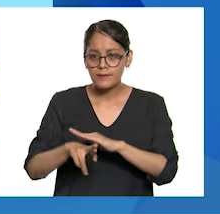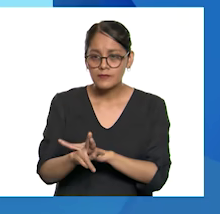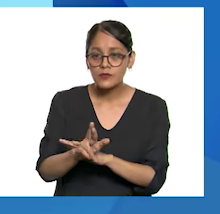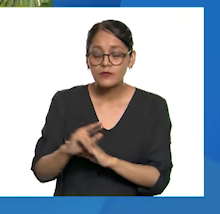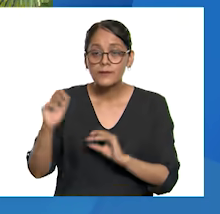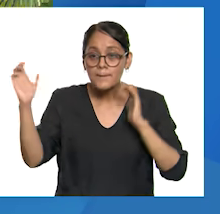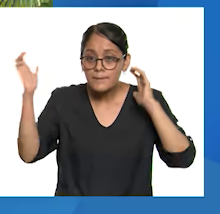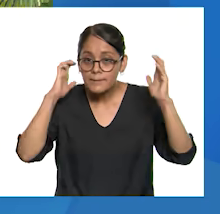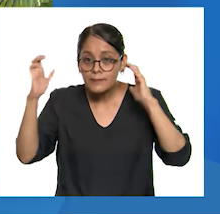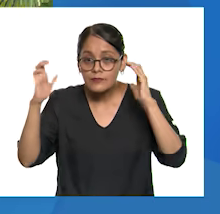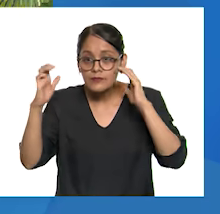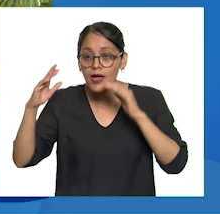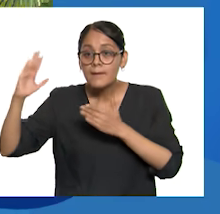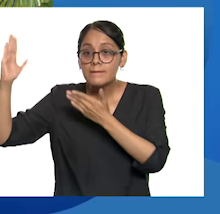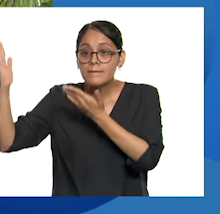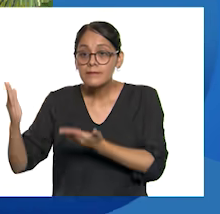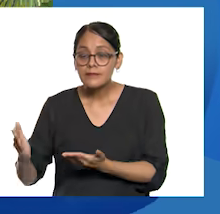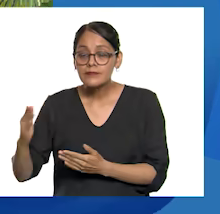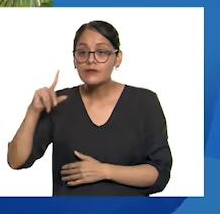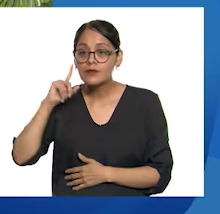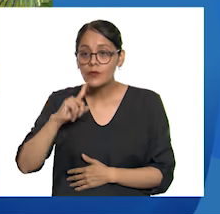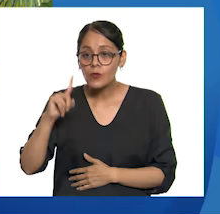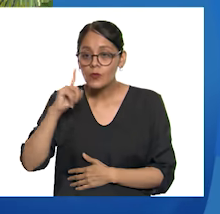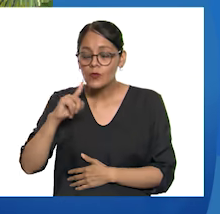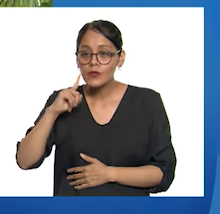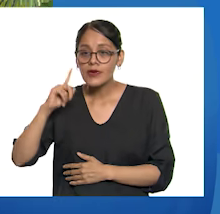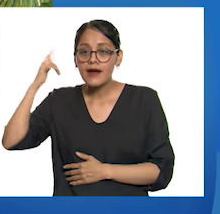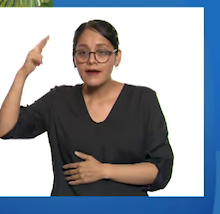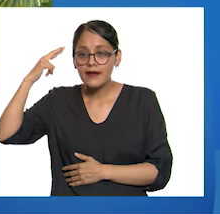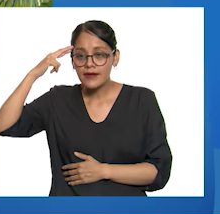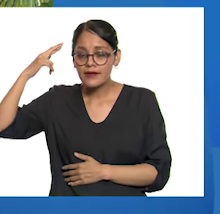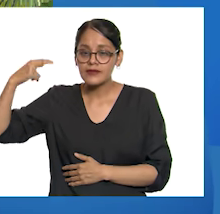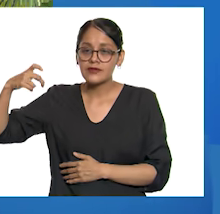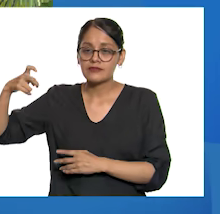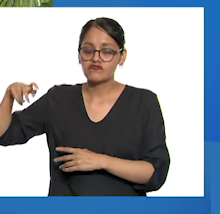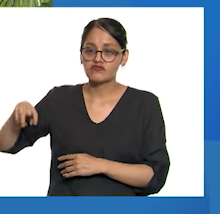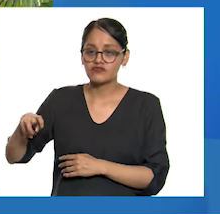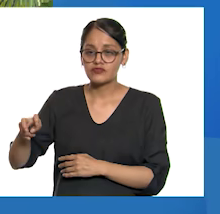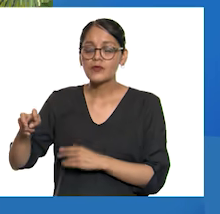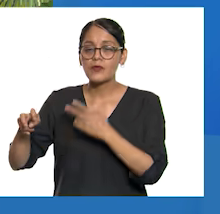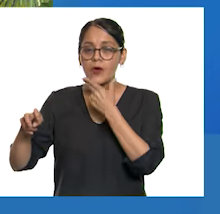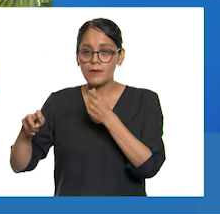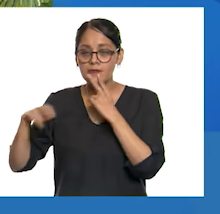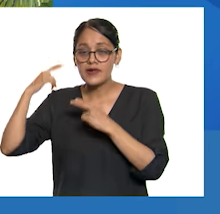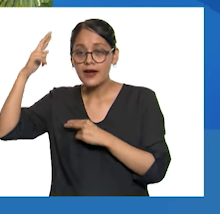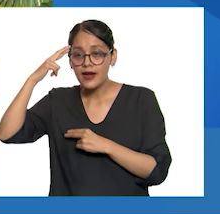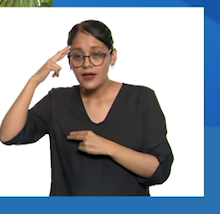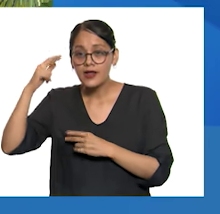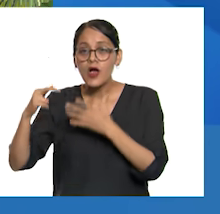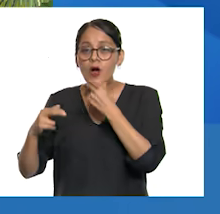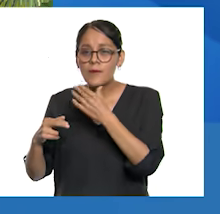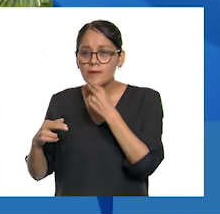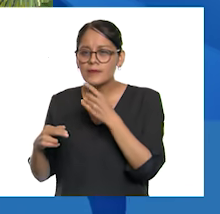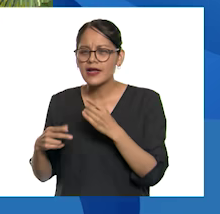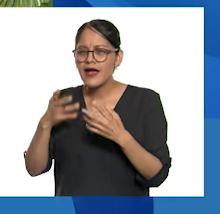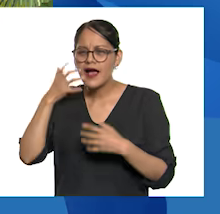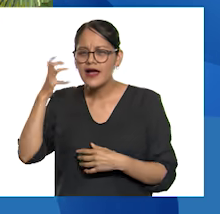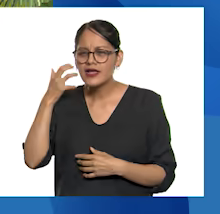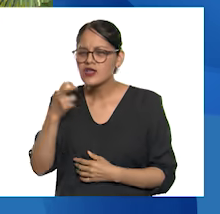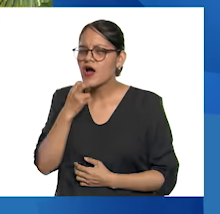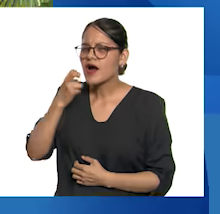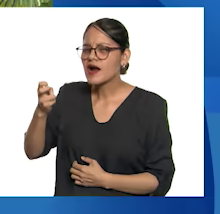se estaba bañando llegó el rey a la orilla del río y entonces el gato se puso a gritar con todas sus fuerzas ¡Socorro!